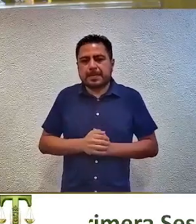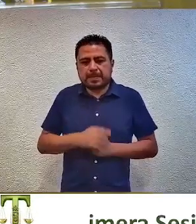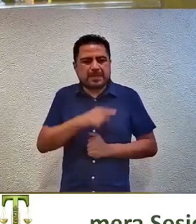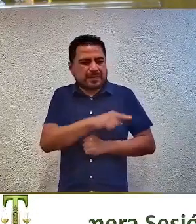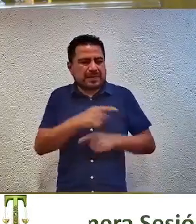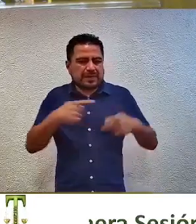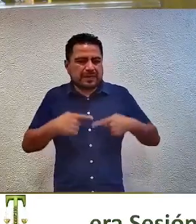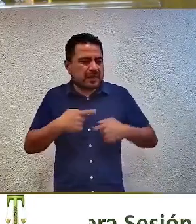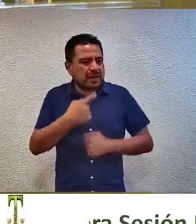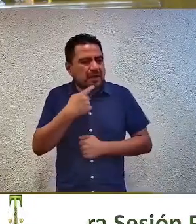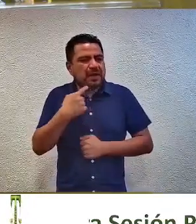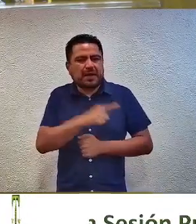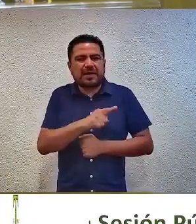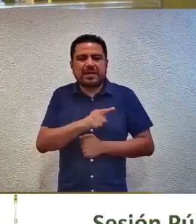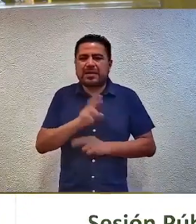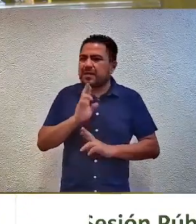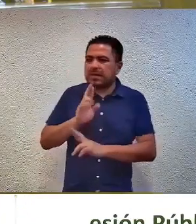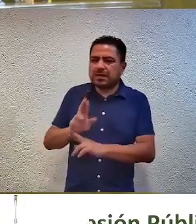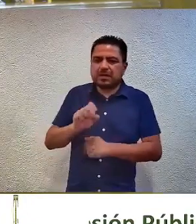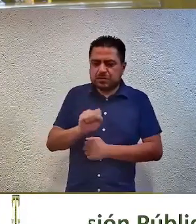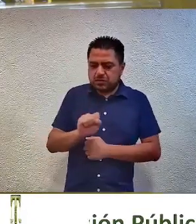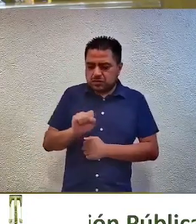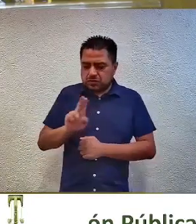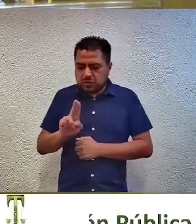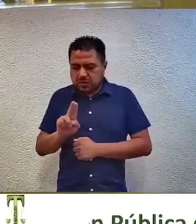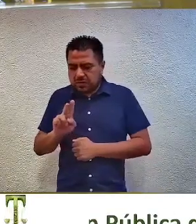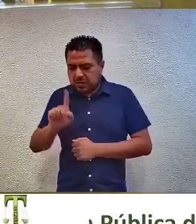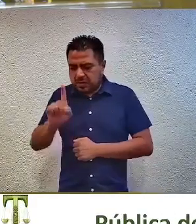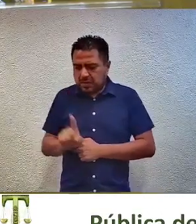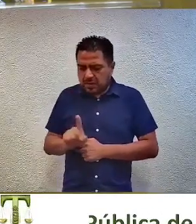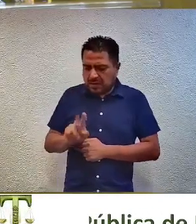que en la resolución emitida en el expediente